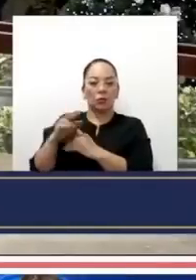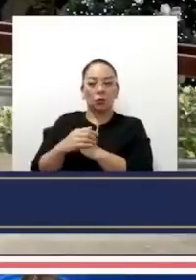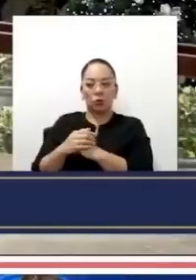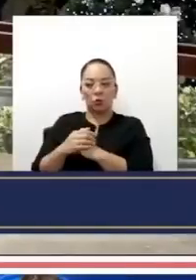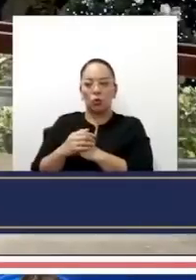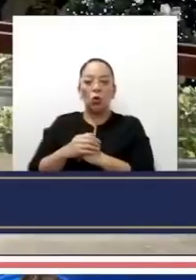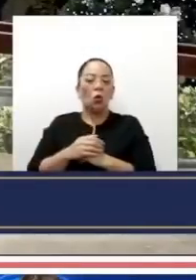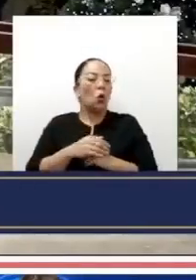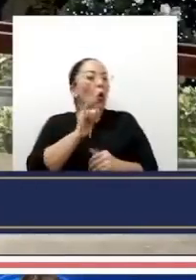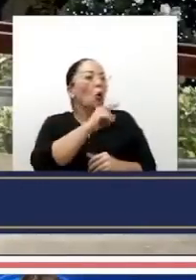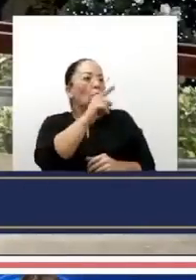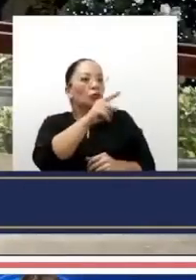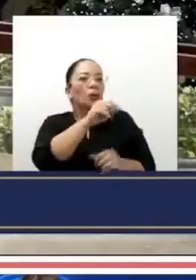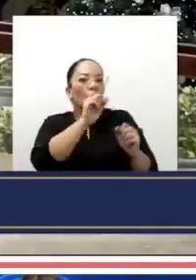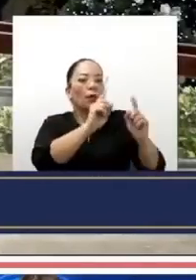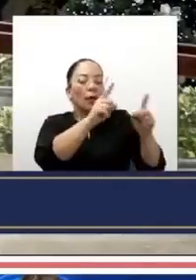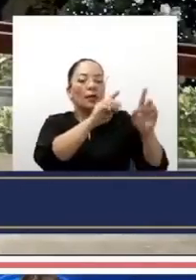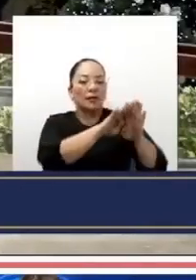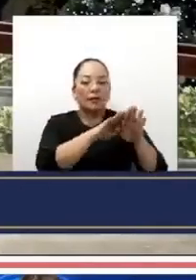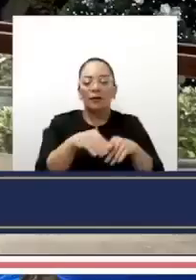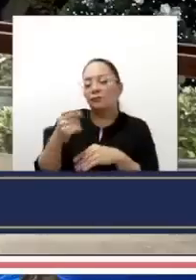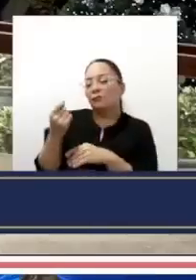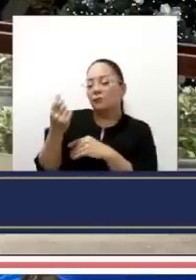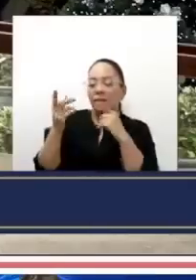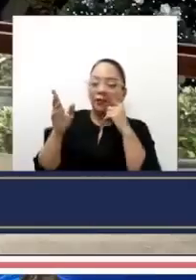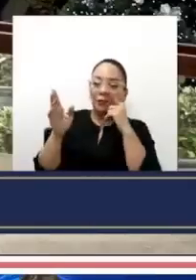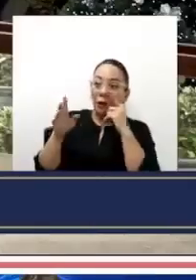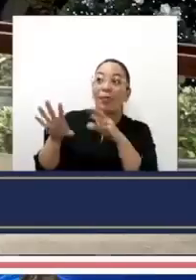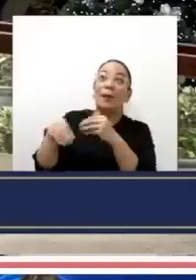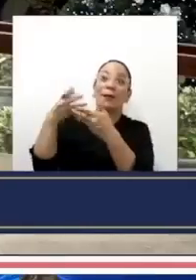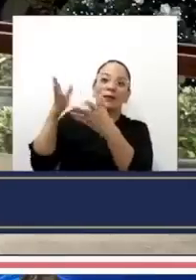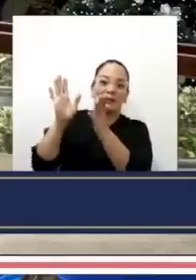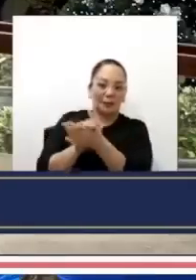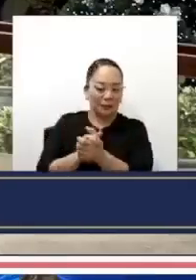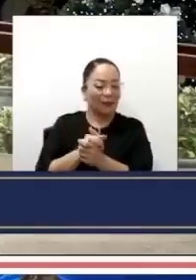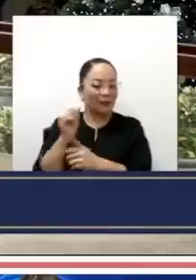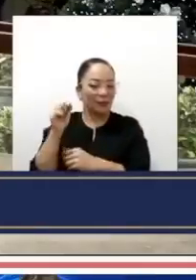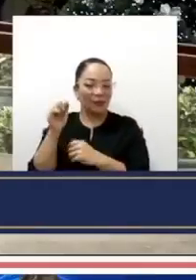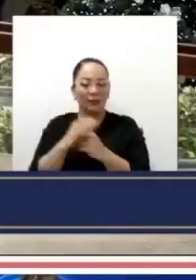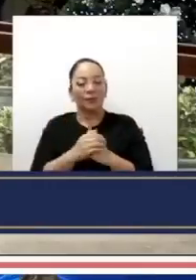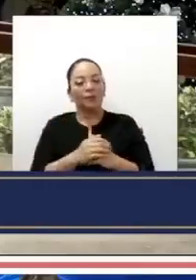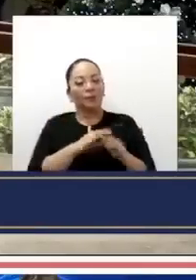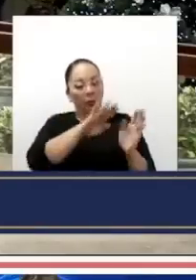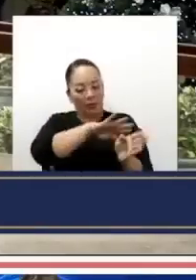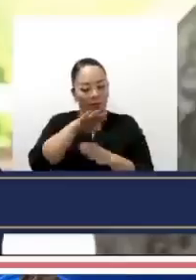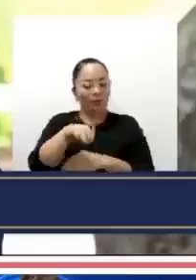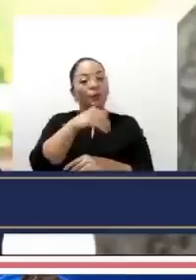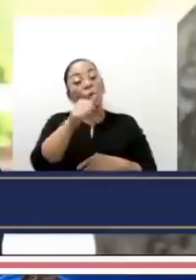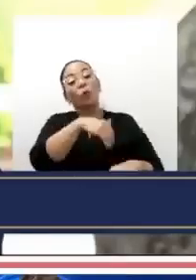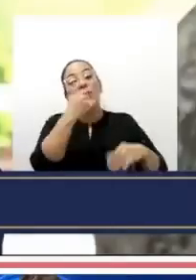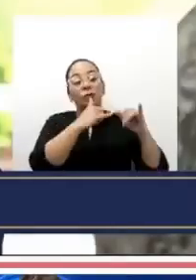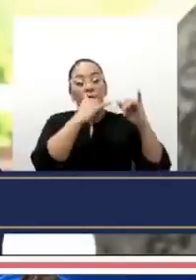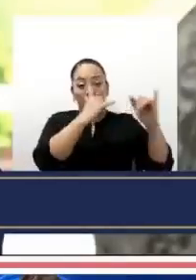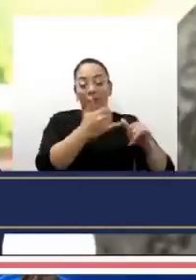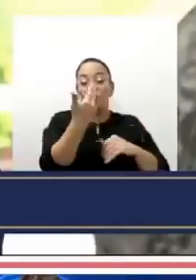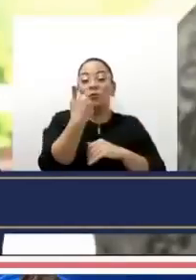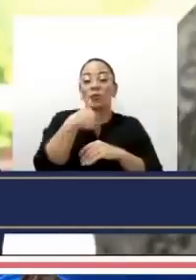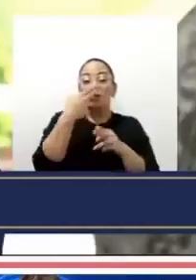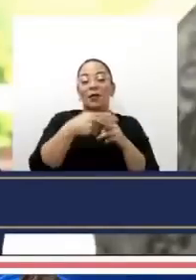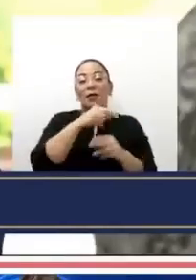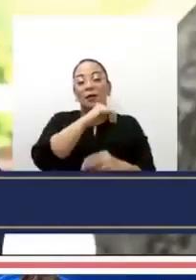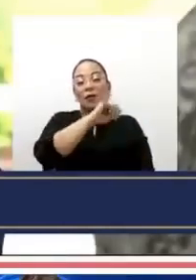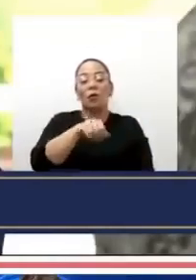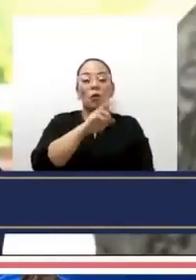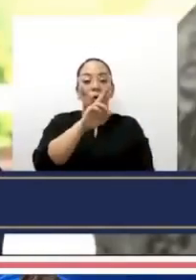como si usted pudiera ir a cerrarlo. No, además. Además, sí. Bueno, el siguiente denuncia a un señor que se llama